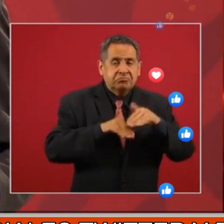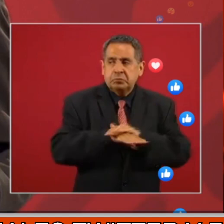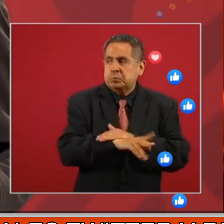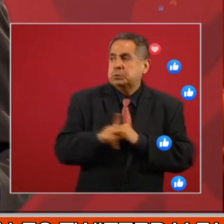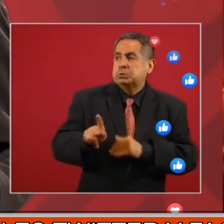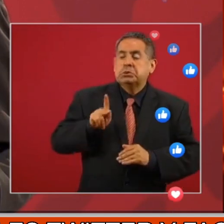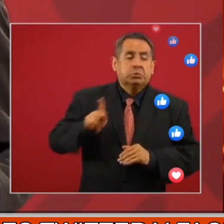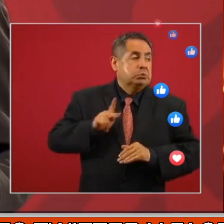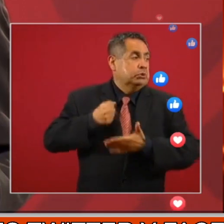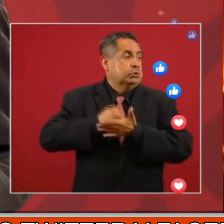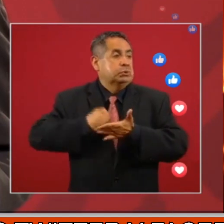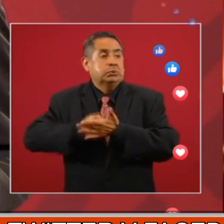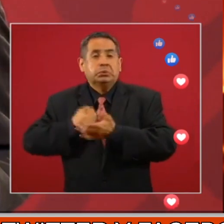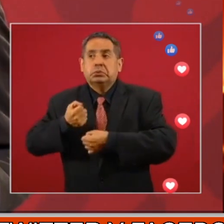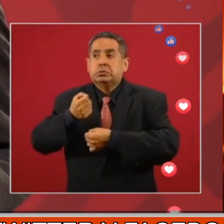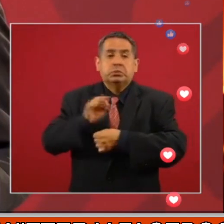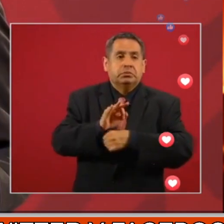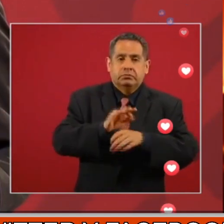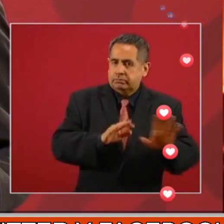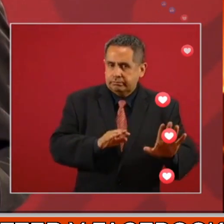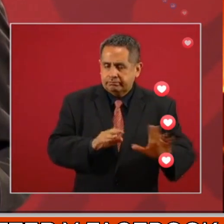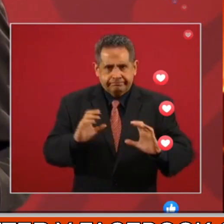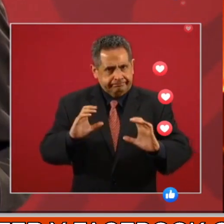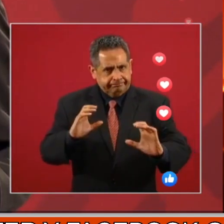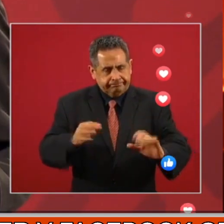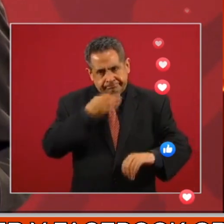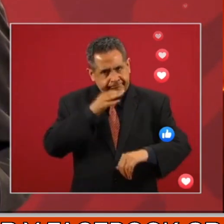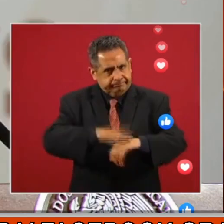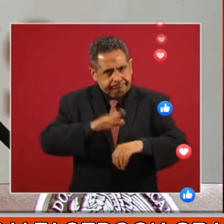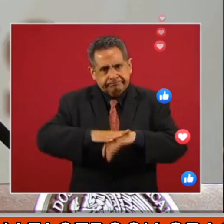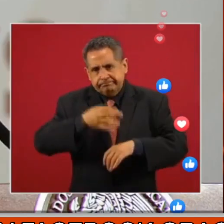Entonces, decirle a la gente que